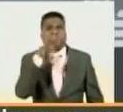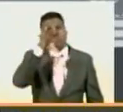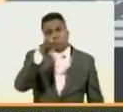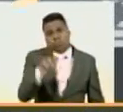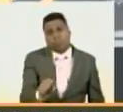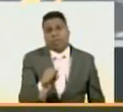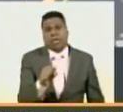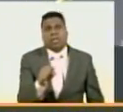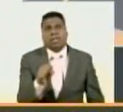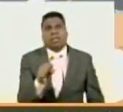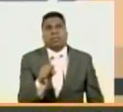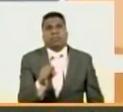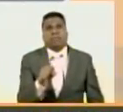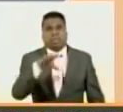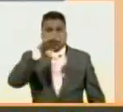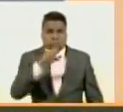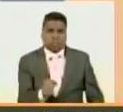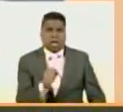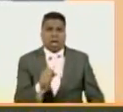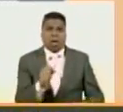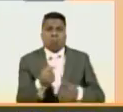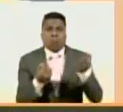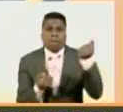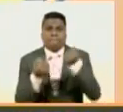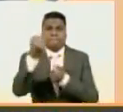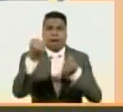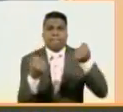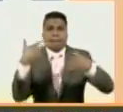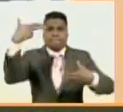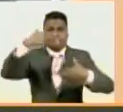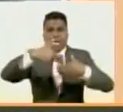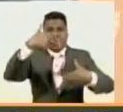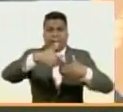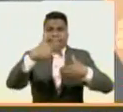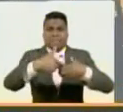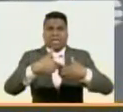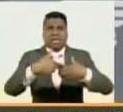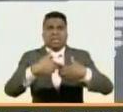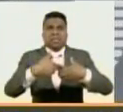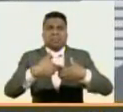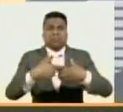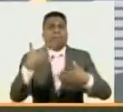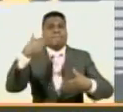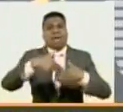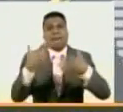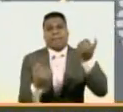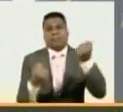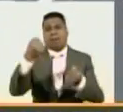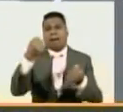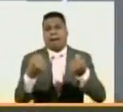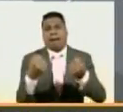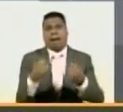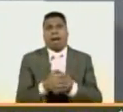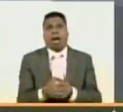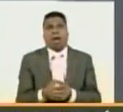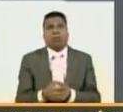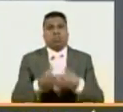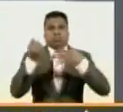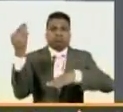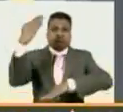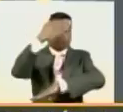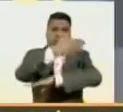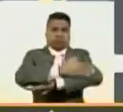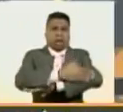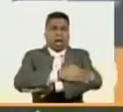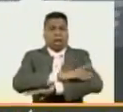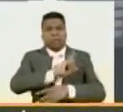en este caso secuestrada, una cisterna de PDVSA, una cisterna que distribuye combustible para cerrar el tráfico, a la par